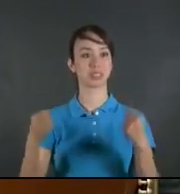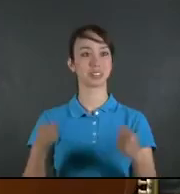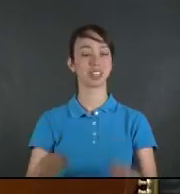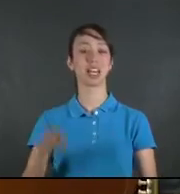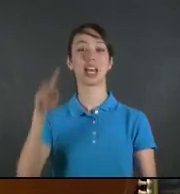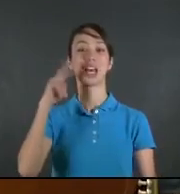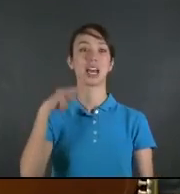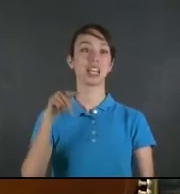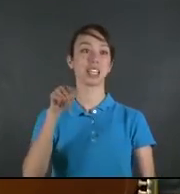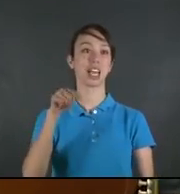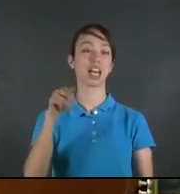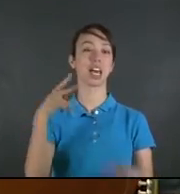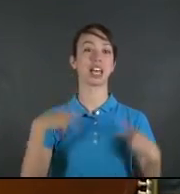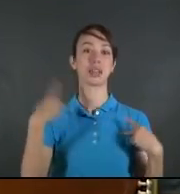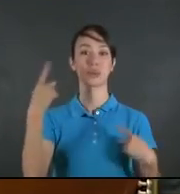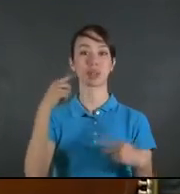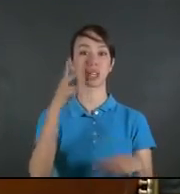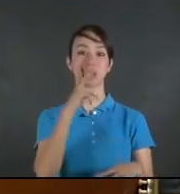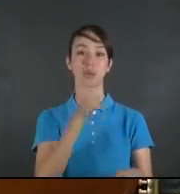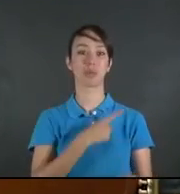toldo que está haciendo